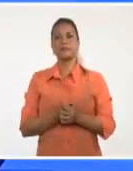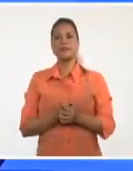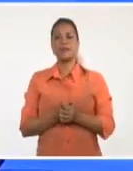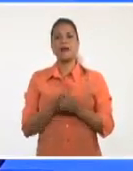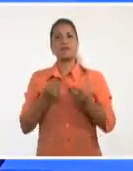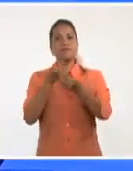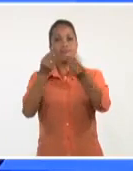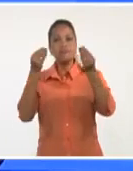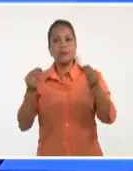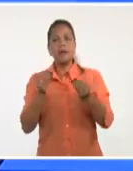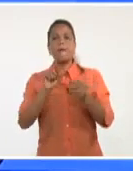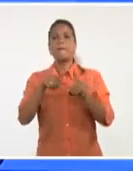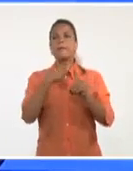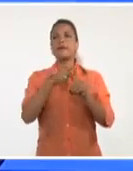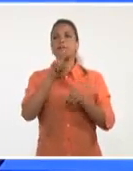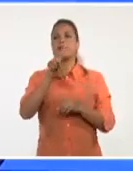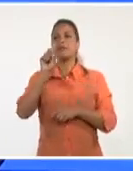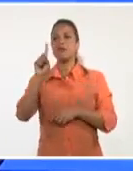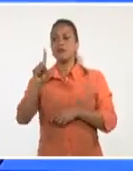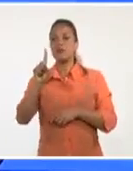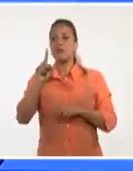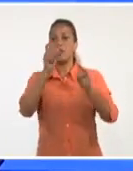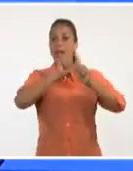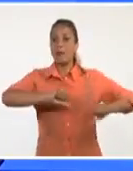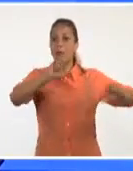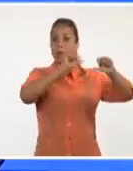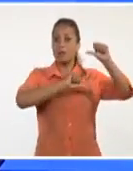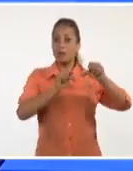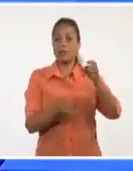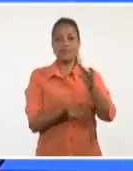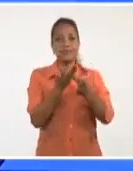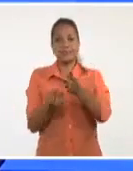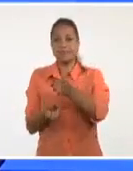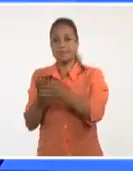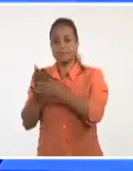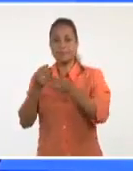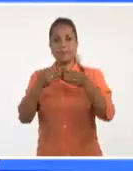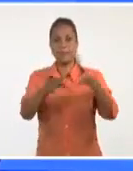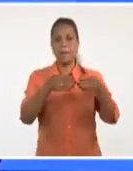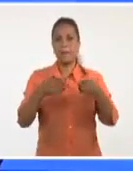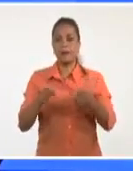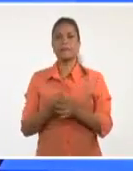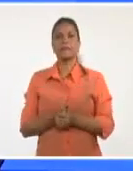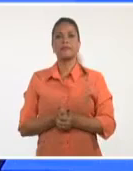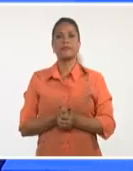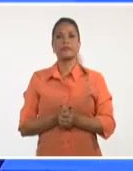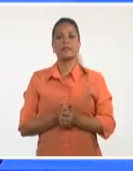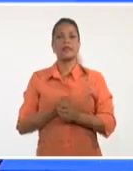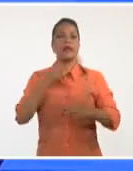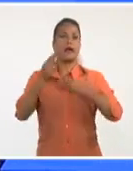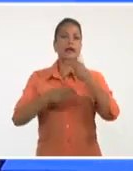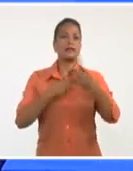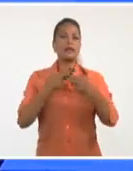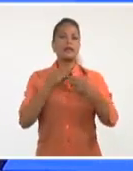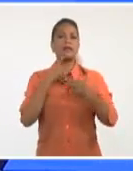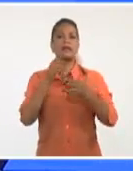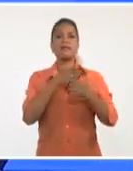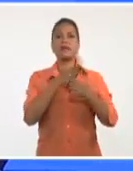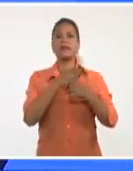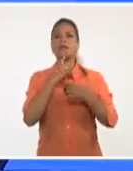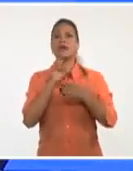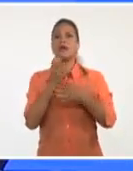récord más de una veintena de laboratorios de biología molecular, diseñar y elaborar prototipos nacionales de